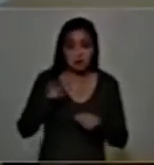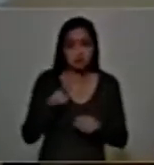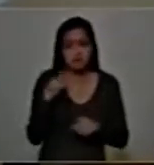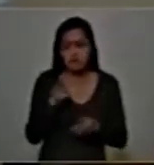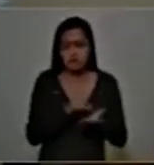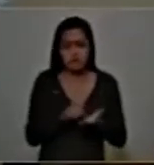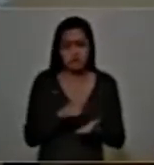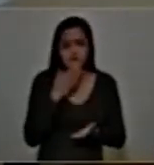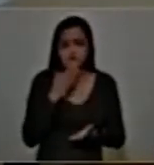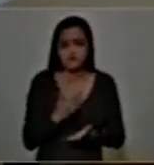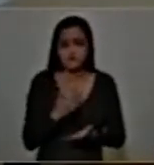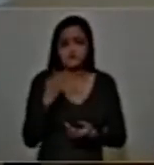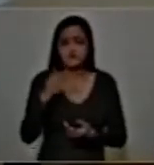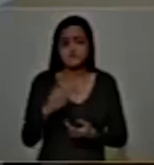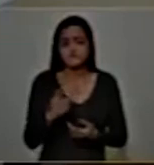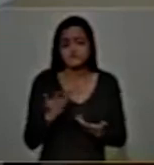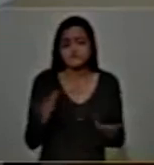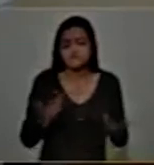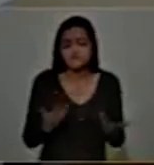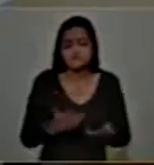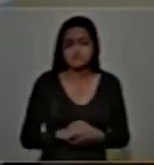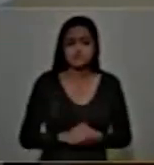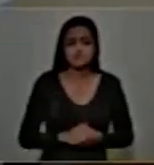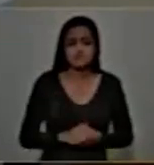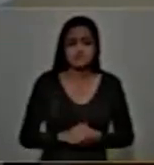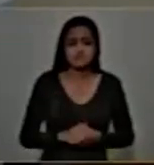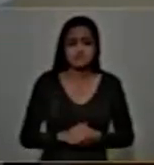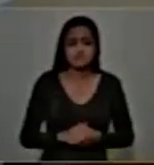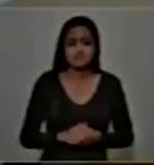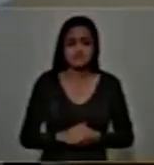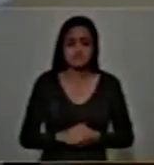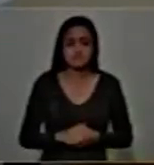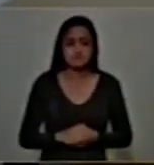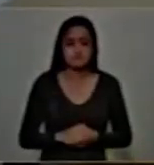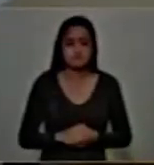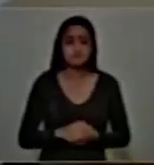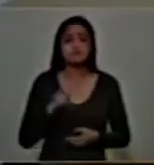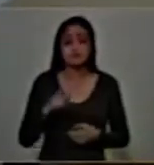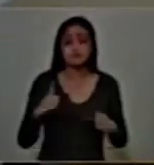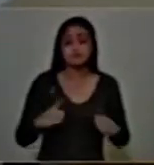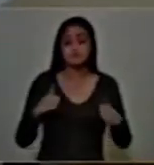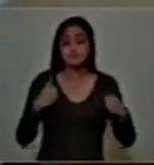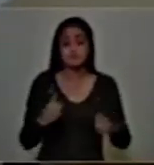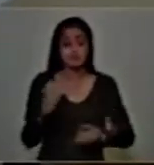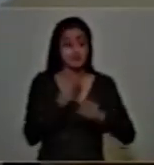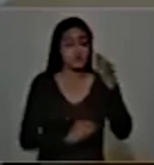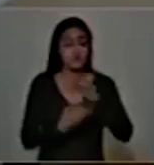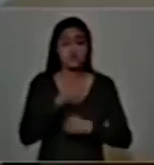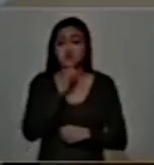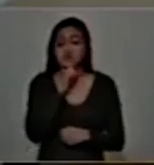lesionados, se les ha proveído de todos los